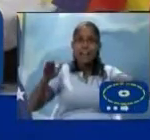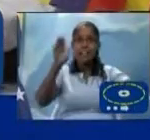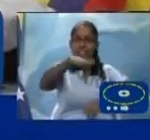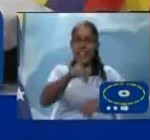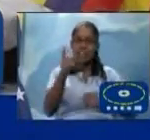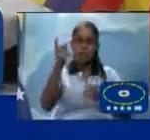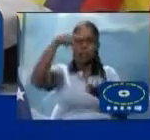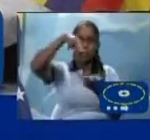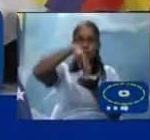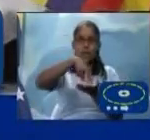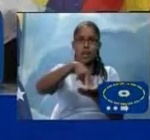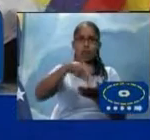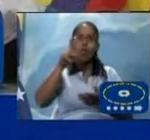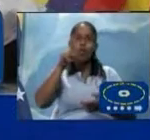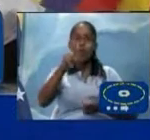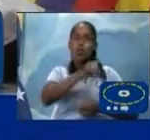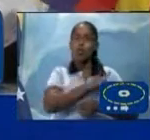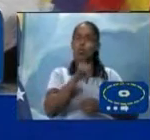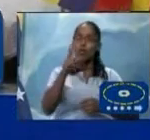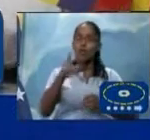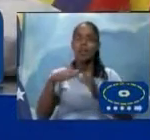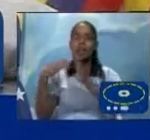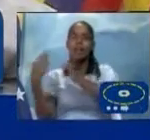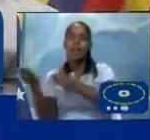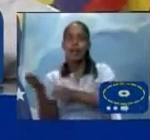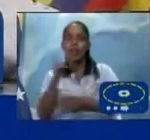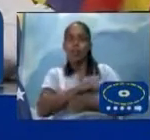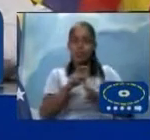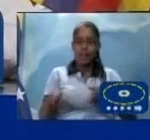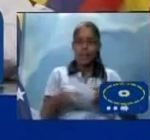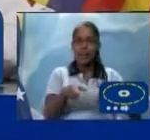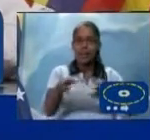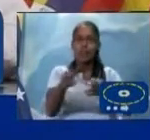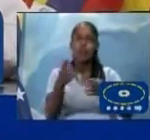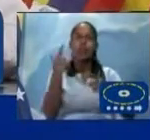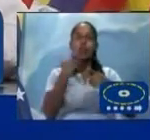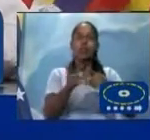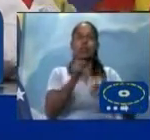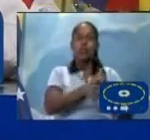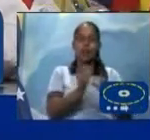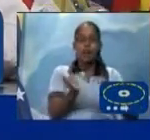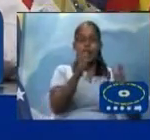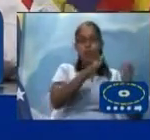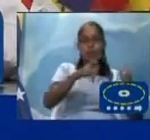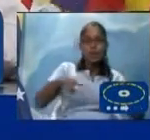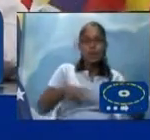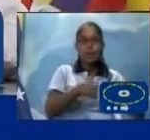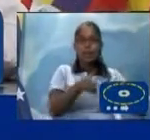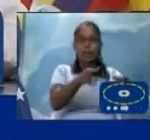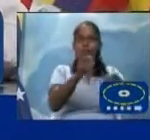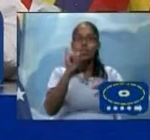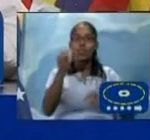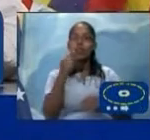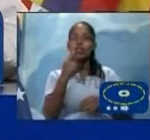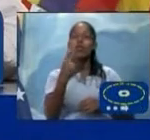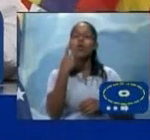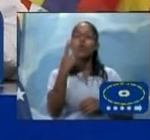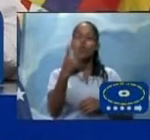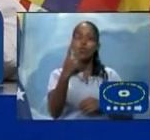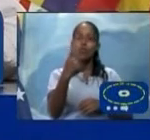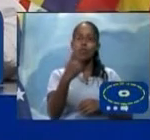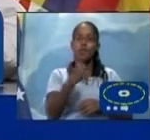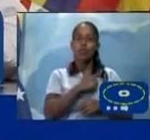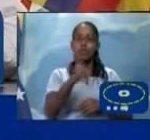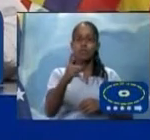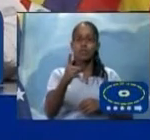estaban parados, uno de este lado del río y el otro del otro lado. Y dijo uno